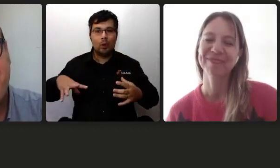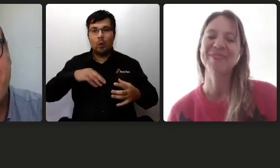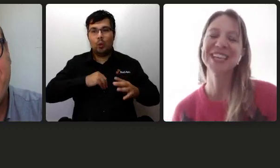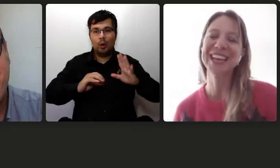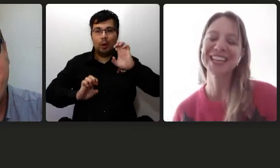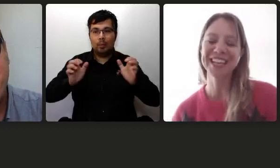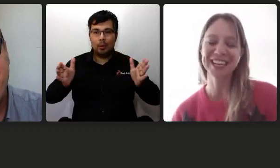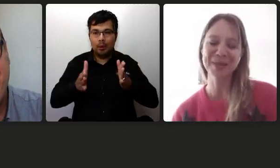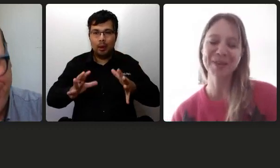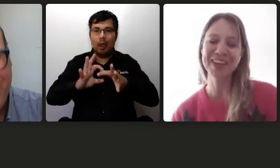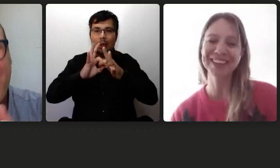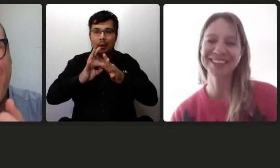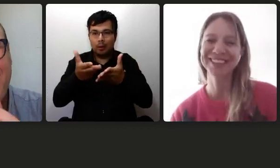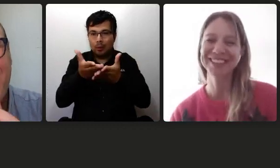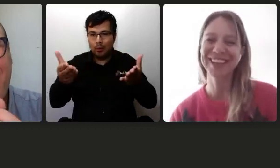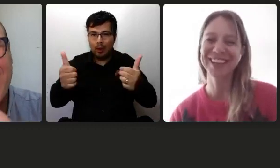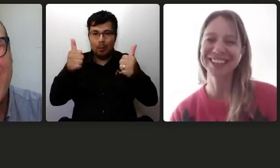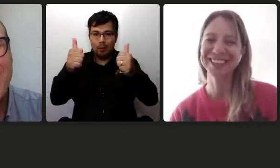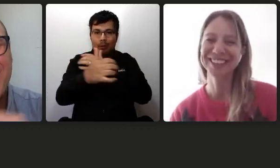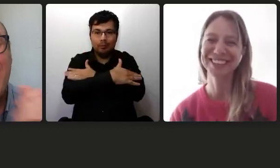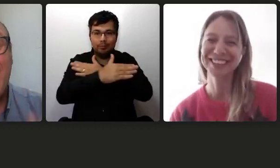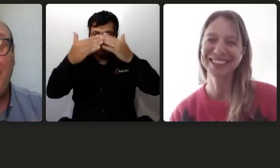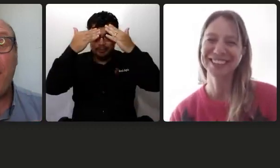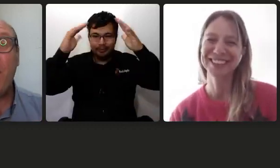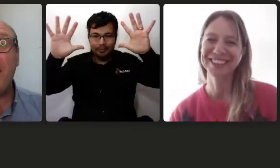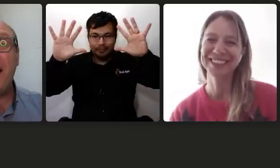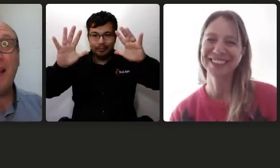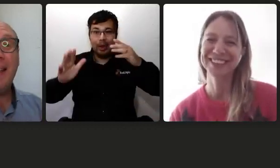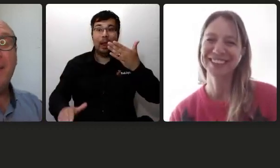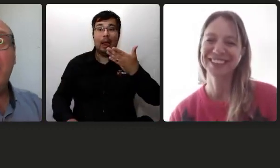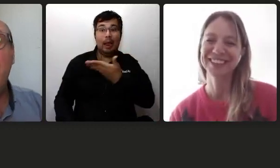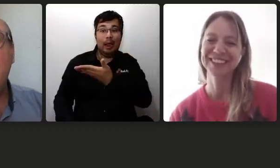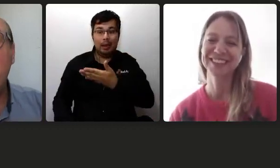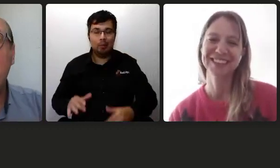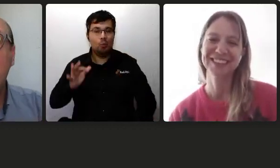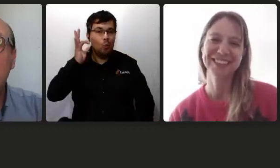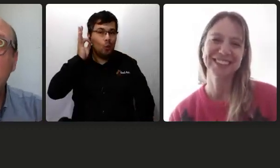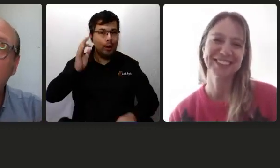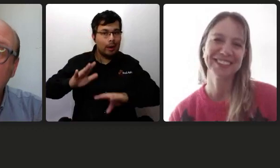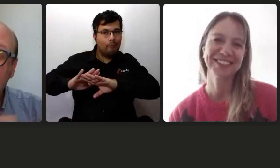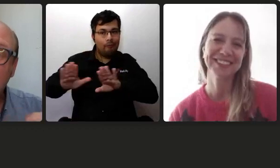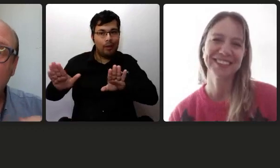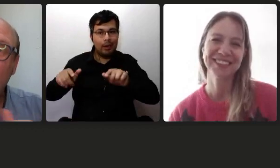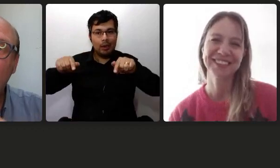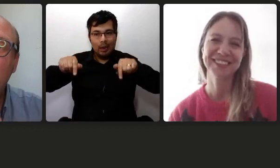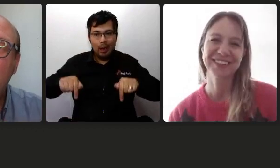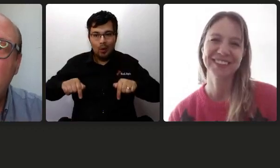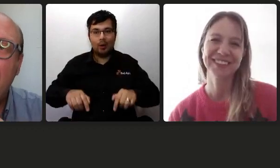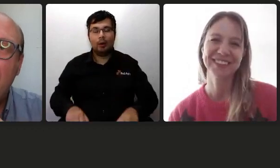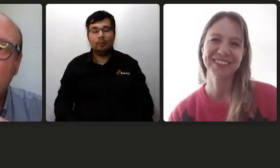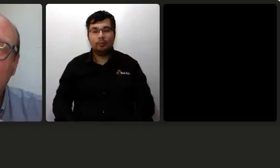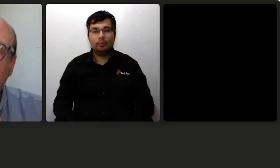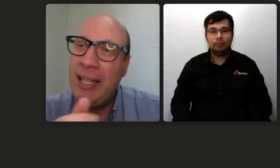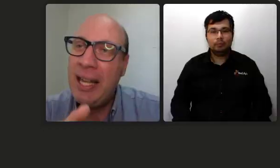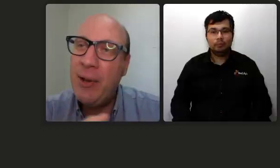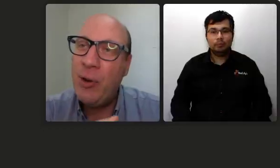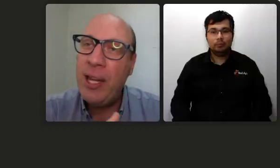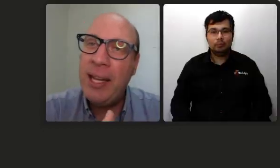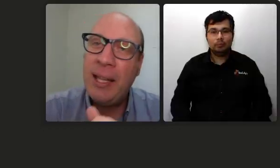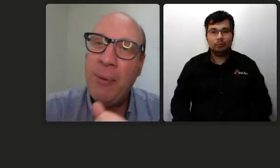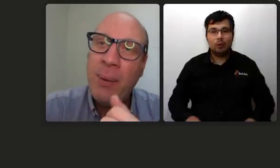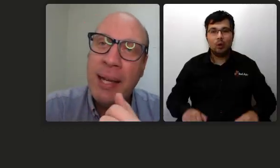bien. Muchas gracias, que estés muy bien. Adiós. Gracias. Ahí estamos con Magdalena Gutiérrez de Mastercard, finalizando la